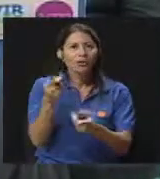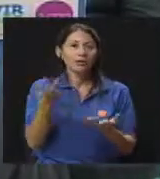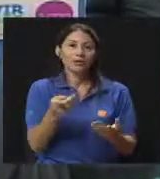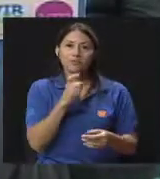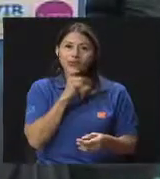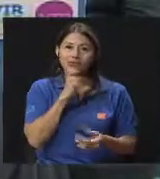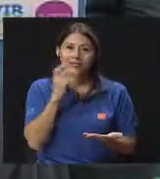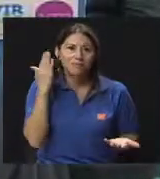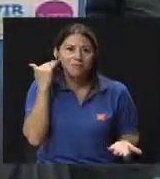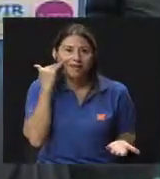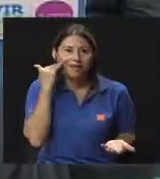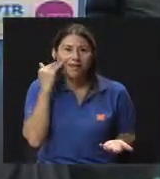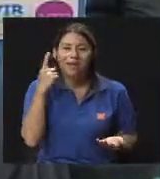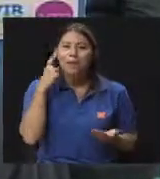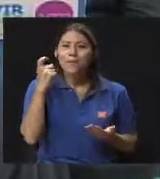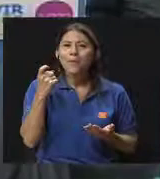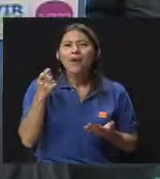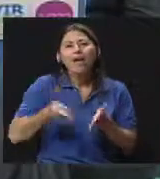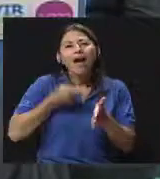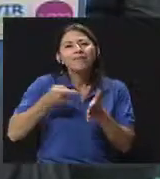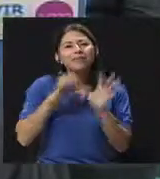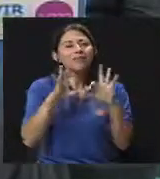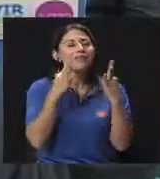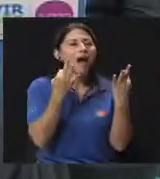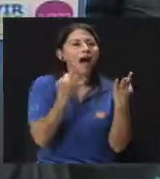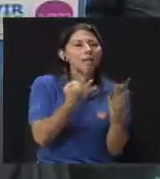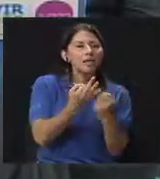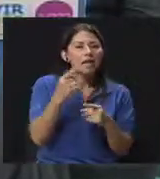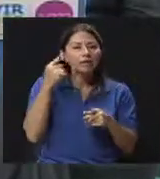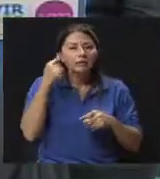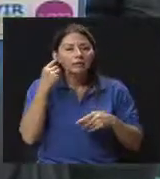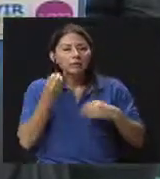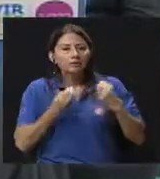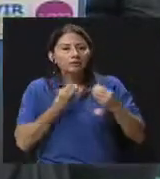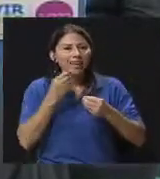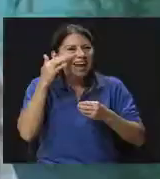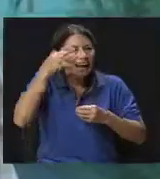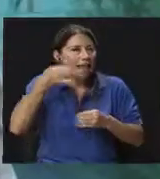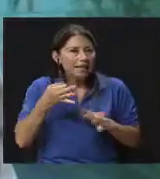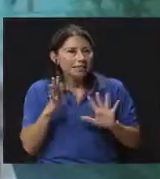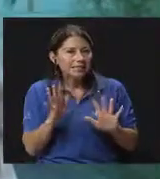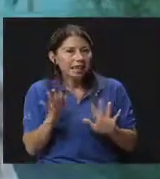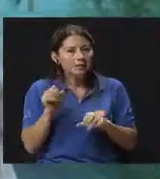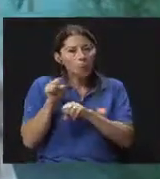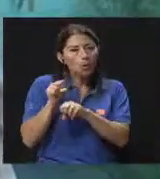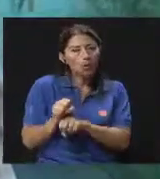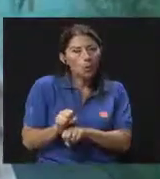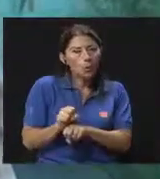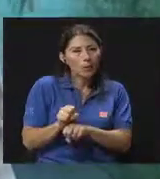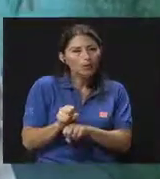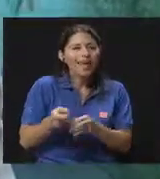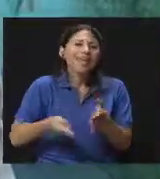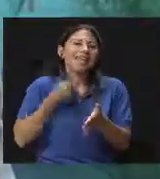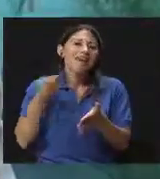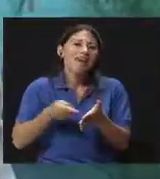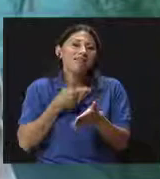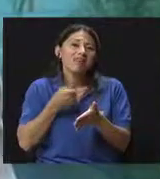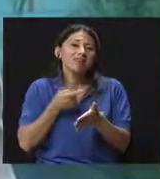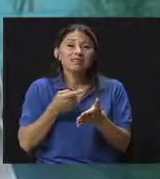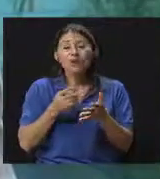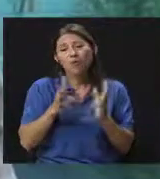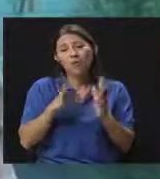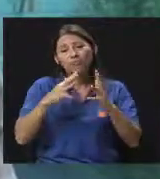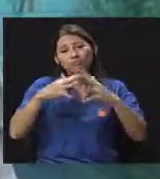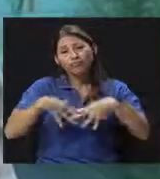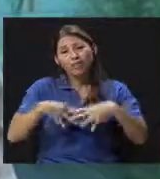de arraigos y creencias familiares que a veces van en detrimento del desarrollo adecuado y crecimiento